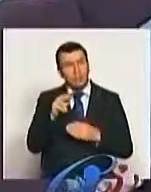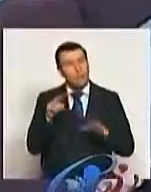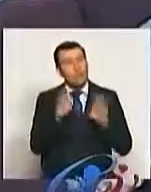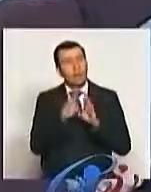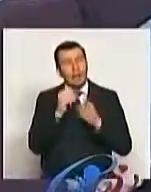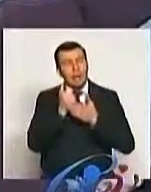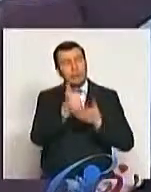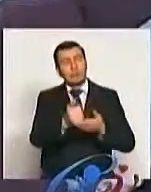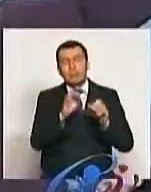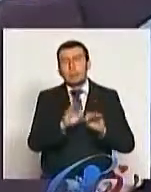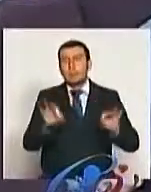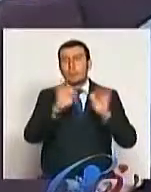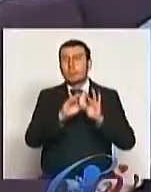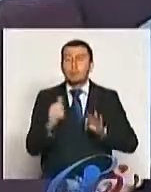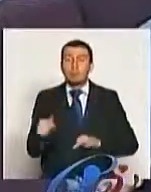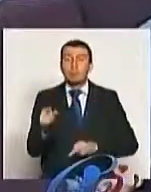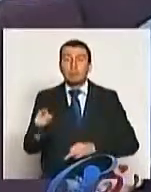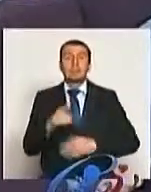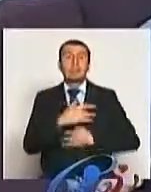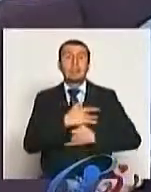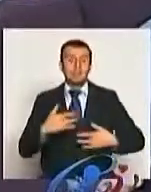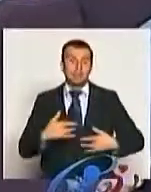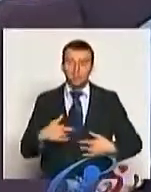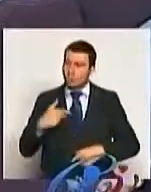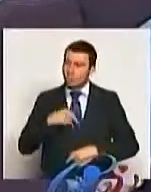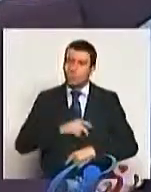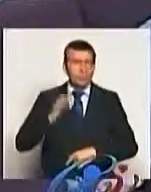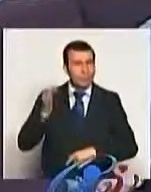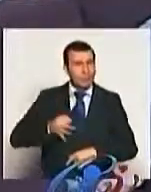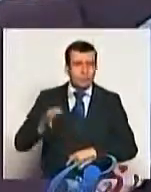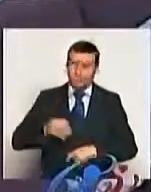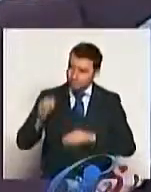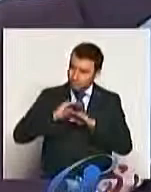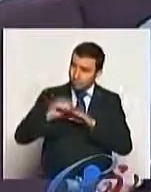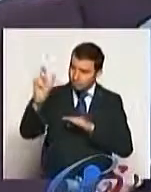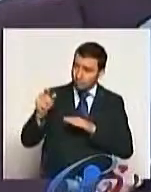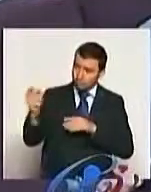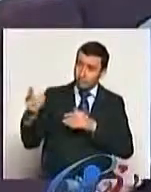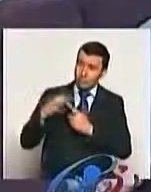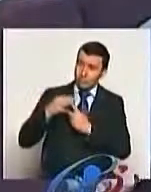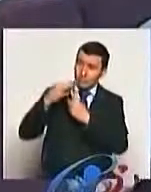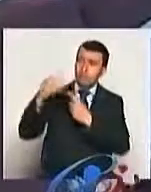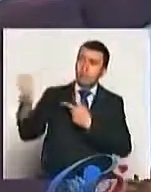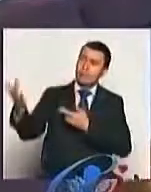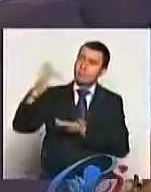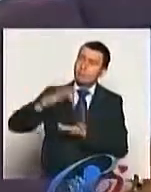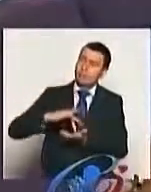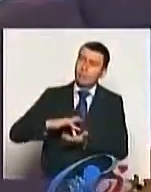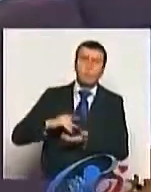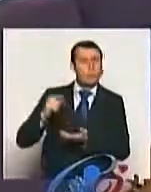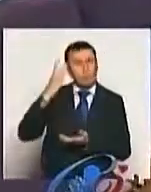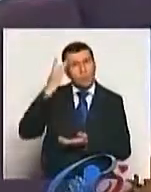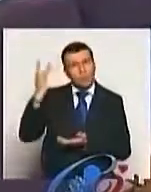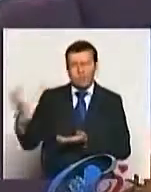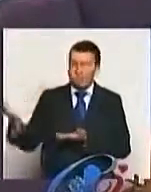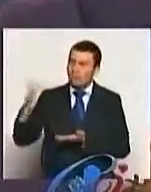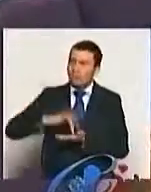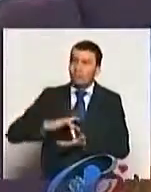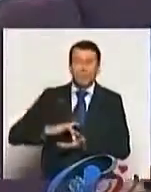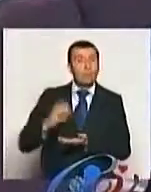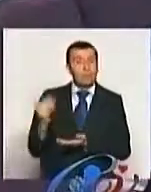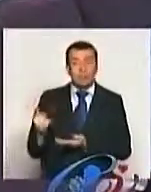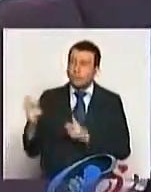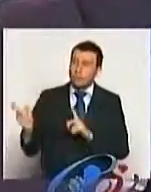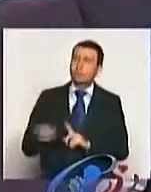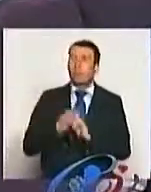salud. Cada vez que traemos un especialista acá, lo hacemos porque encontramos casos clínicos, porque